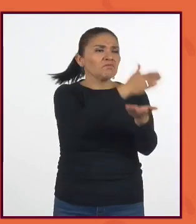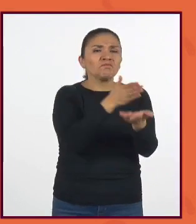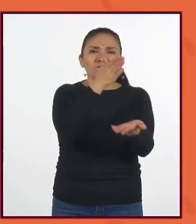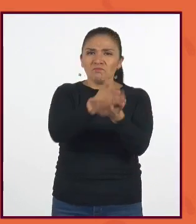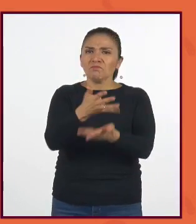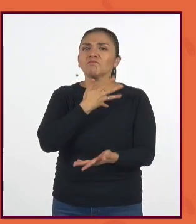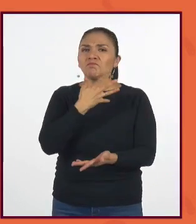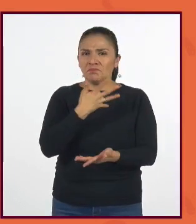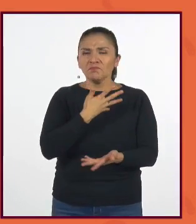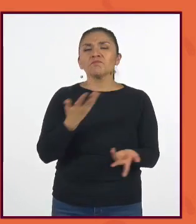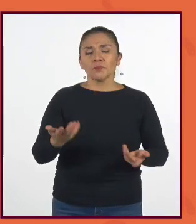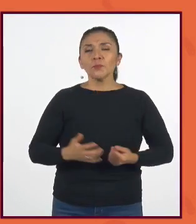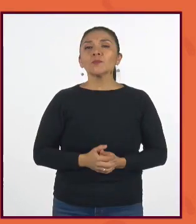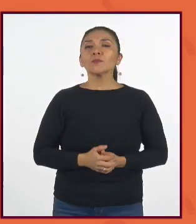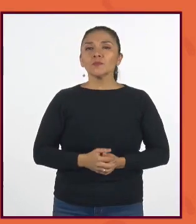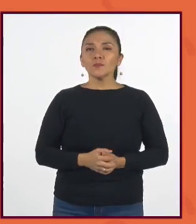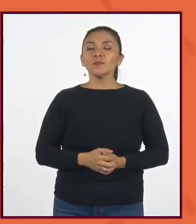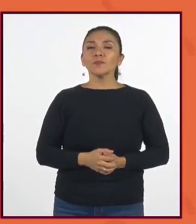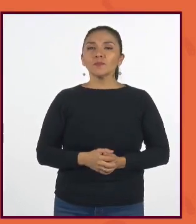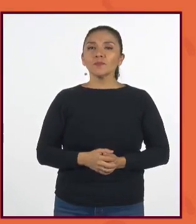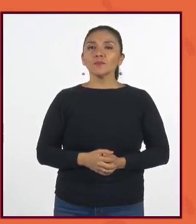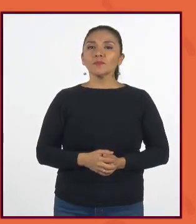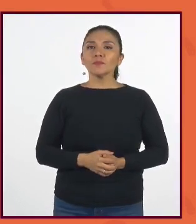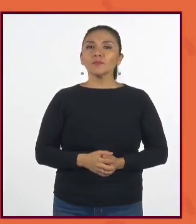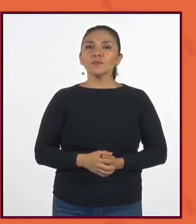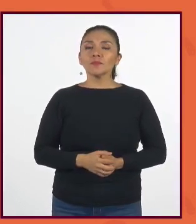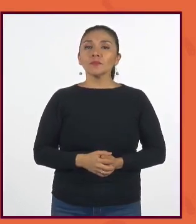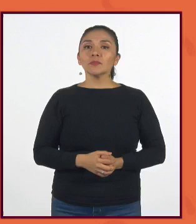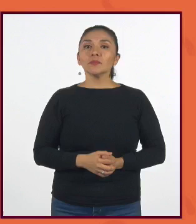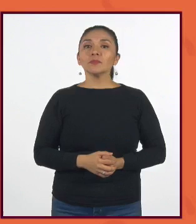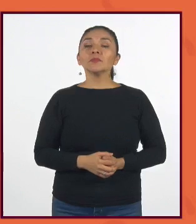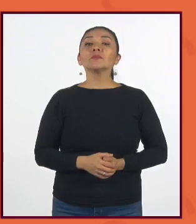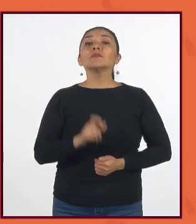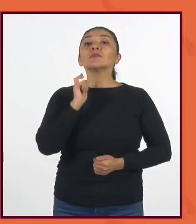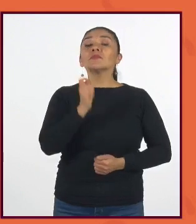lo que parece. El efecto,